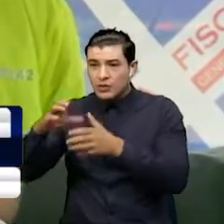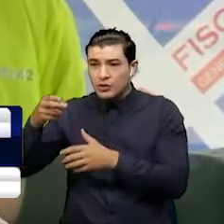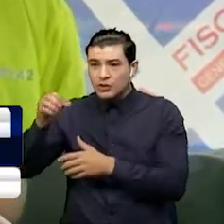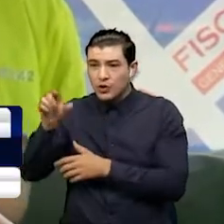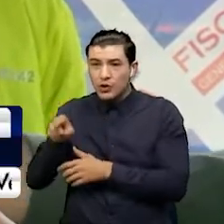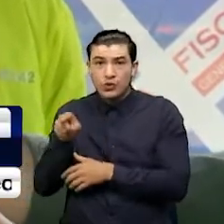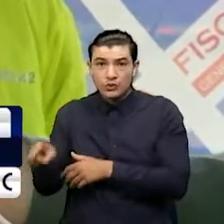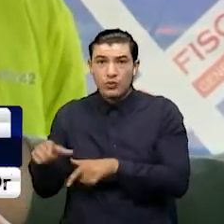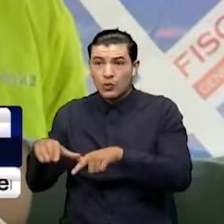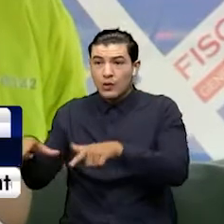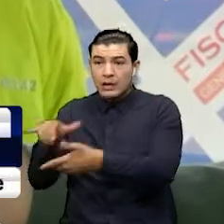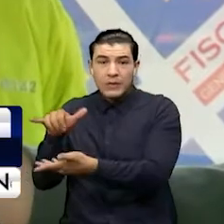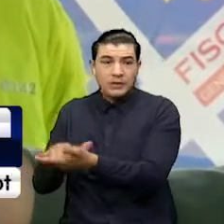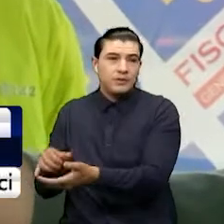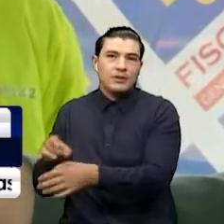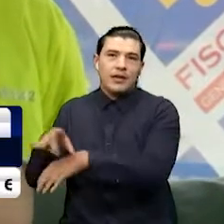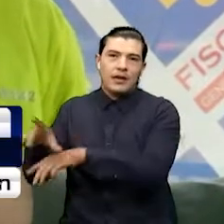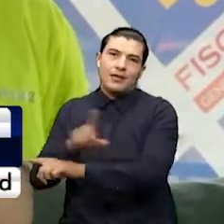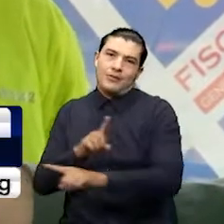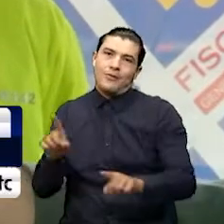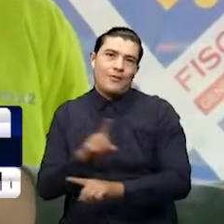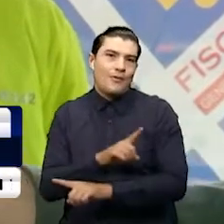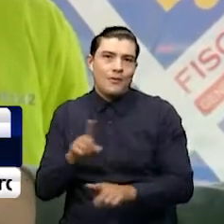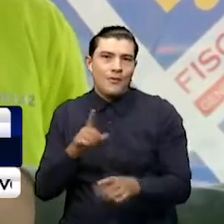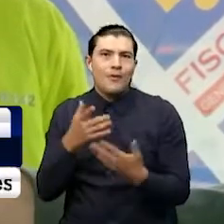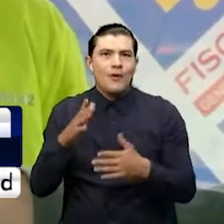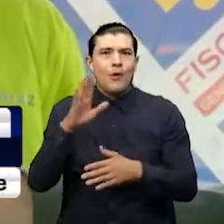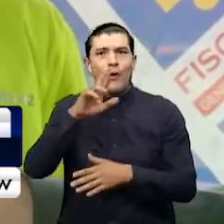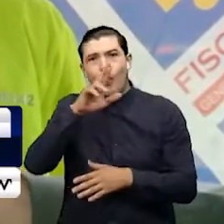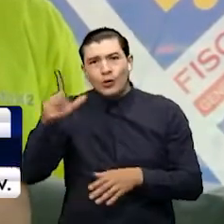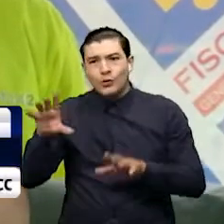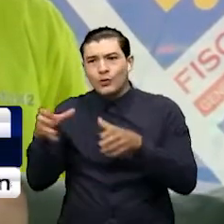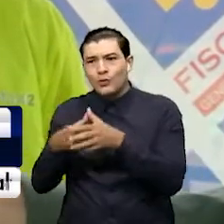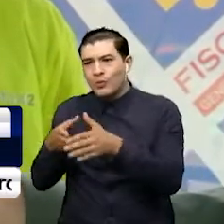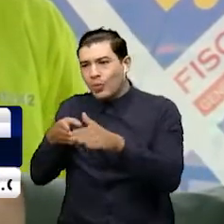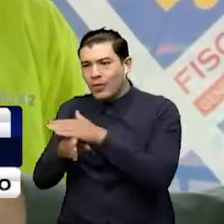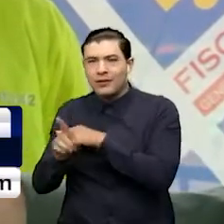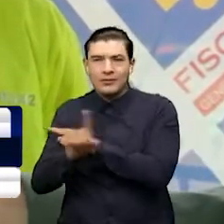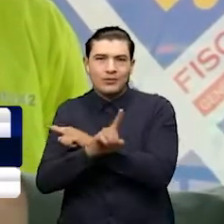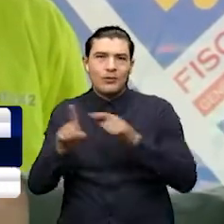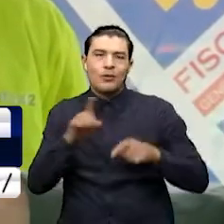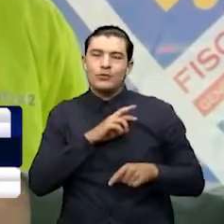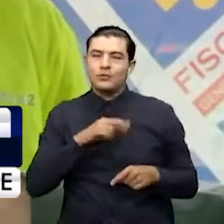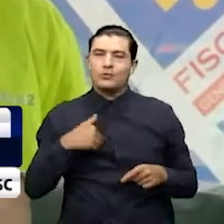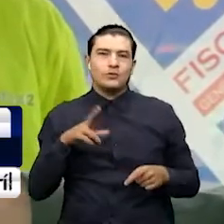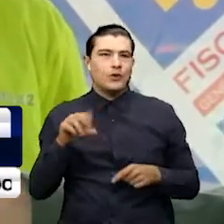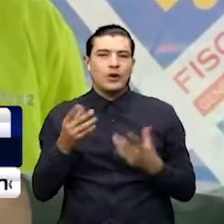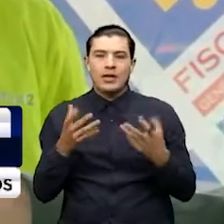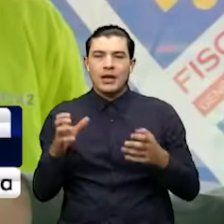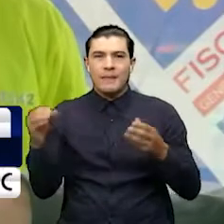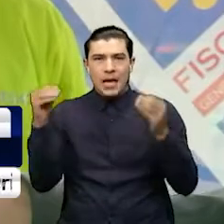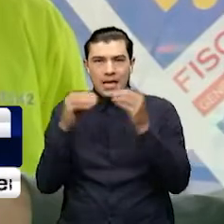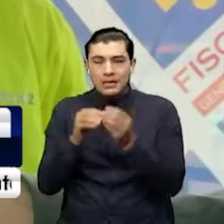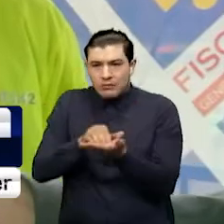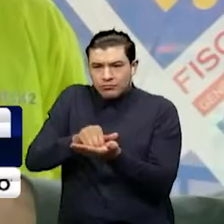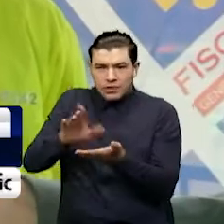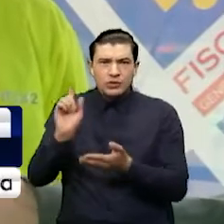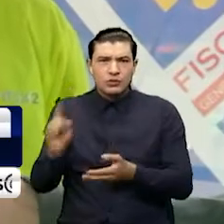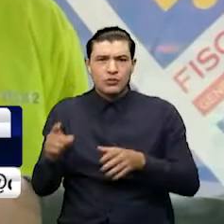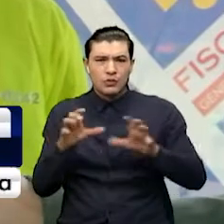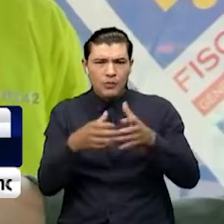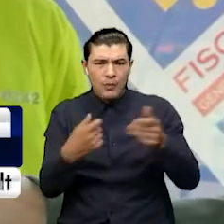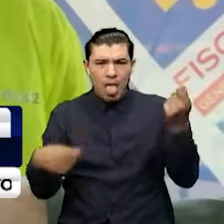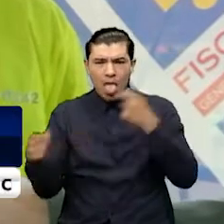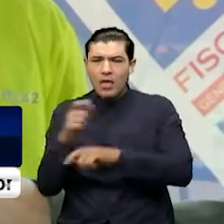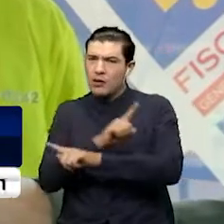los lugares donde se hacía el abastecimiento de microtráfico porque puede llegar otra banda y nosotros no queremos que ninguna más llegue sacaremos todas las que hay pero